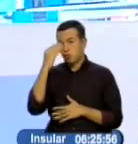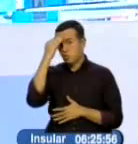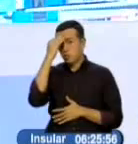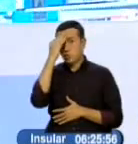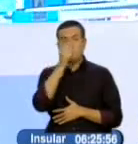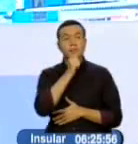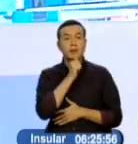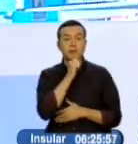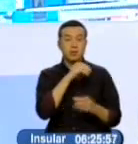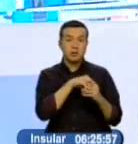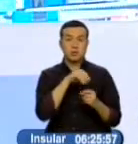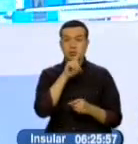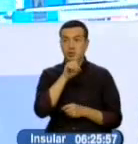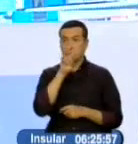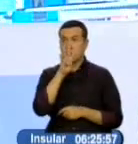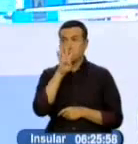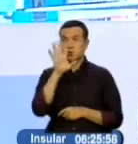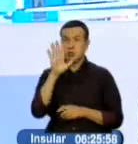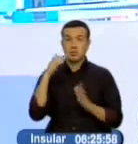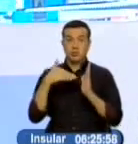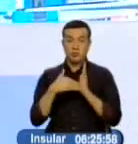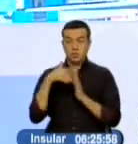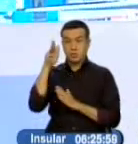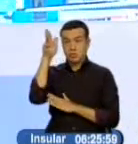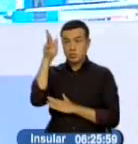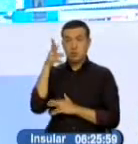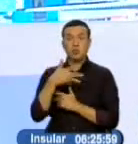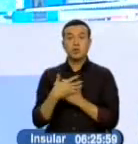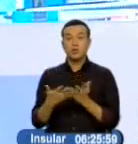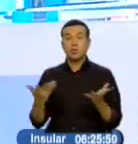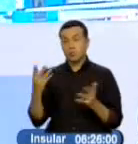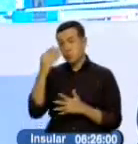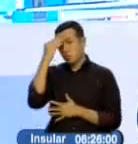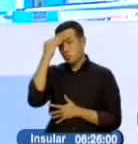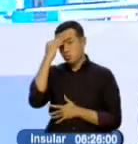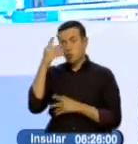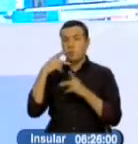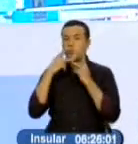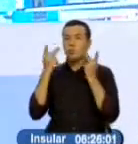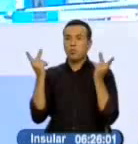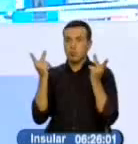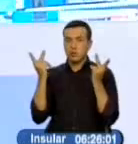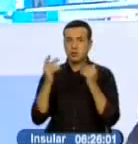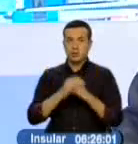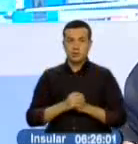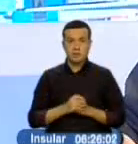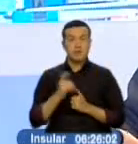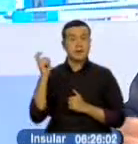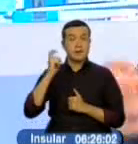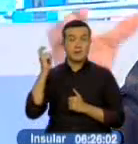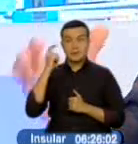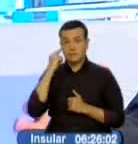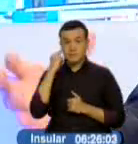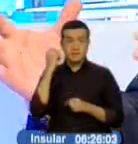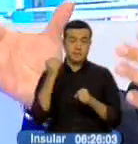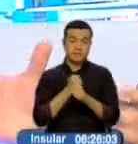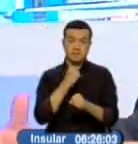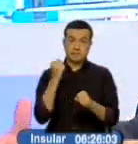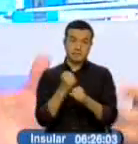privada y cerca de 145.000 profesores están en la educación pública. Tenemos que hacer un